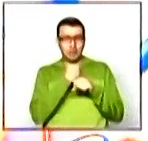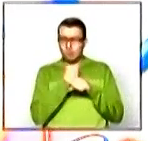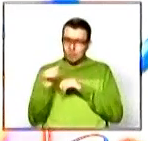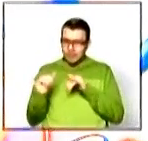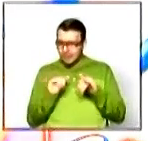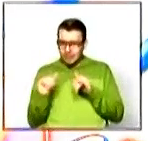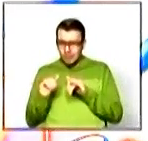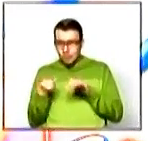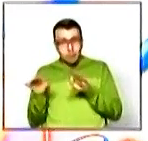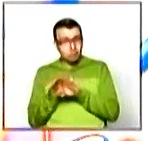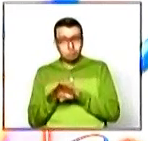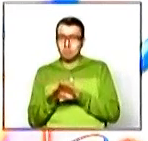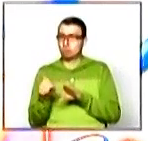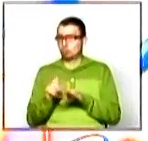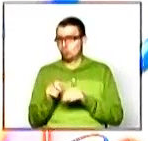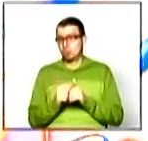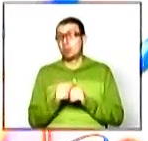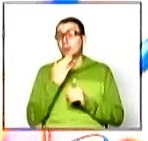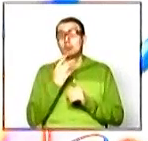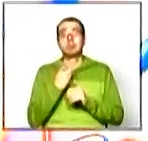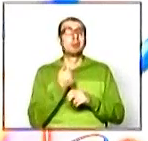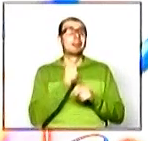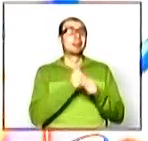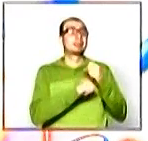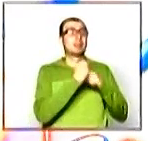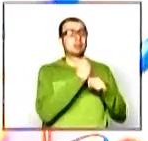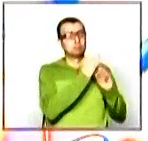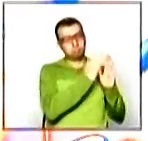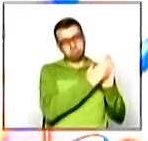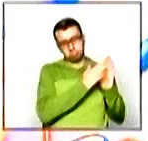¿Qué sucede? En los últimos 10 años la nueva